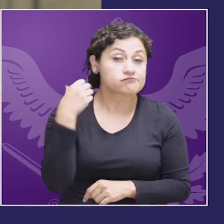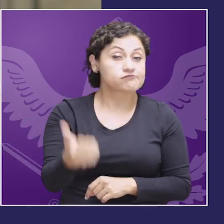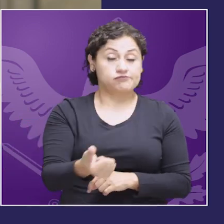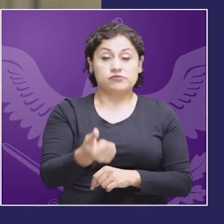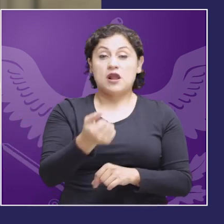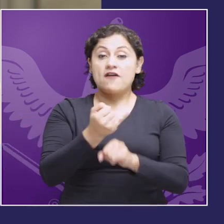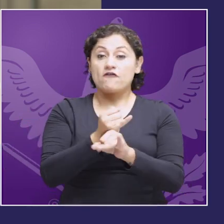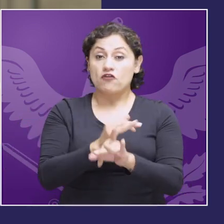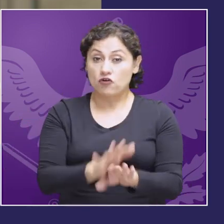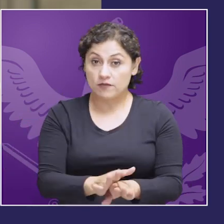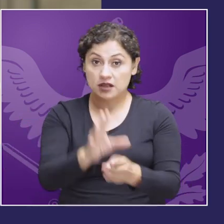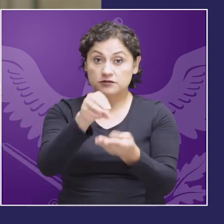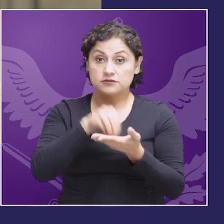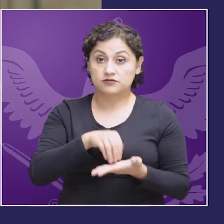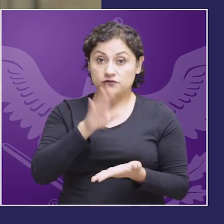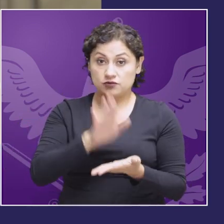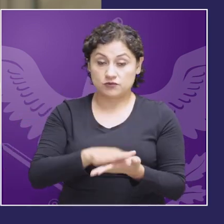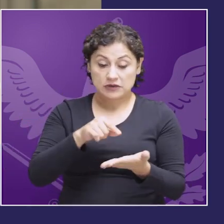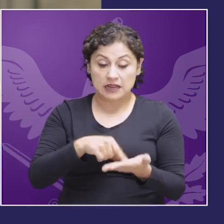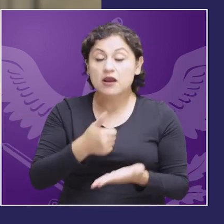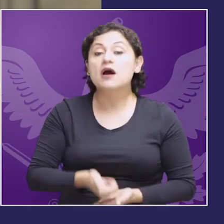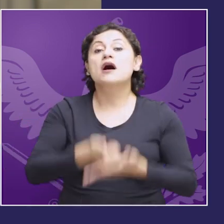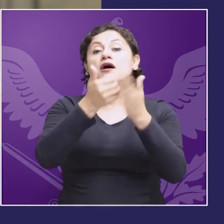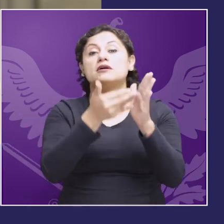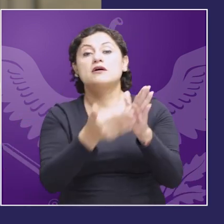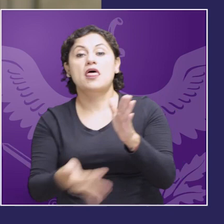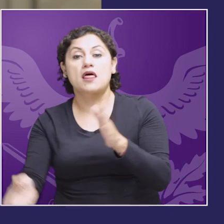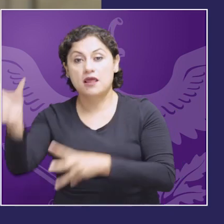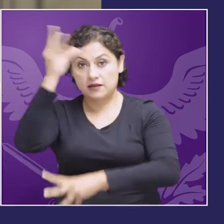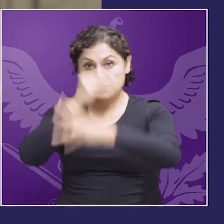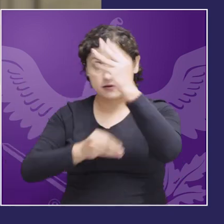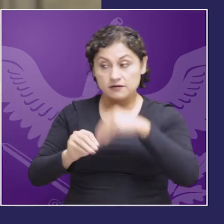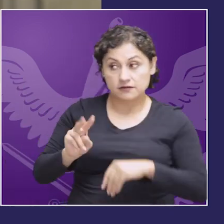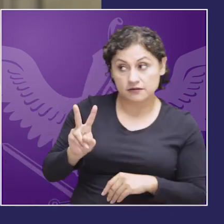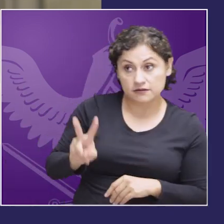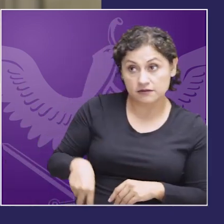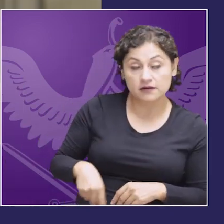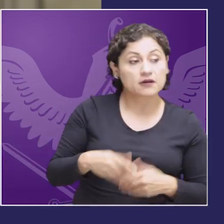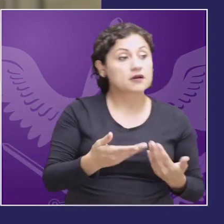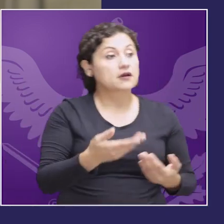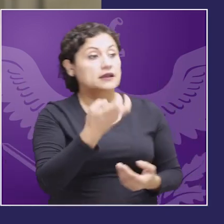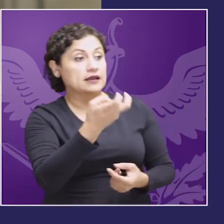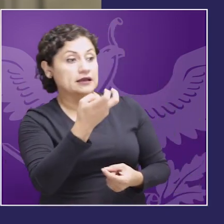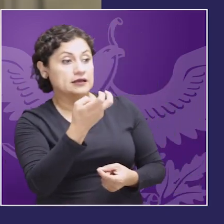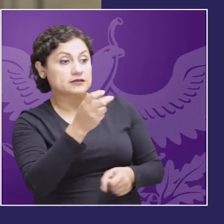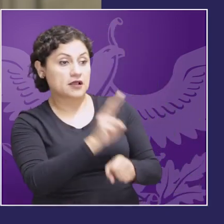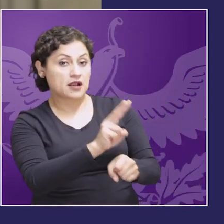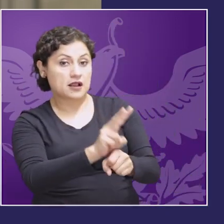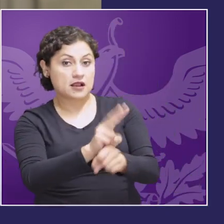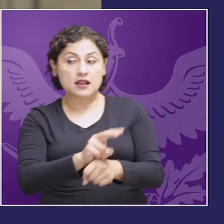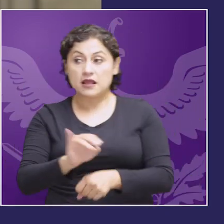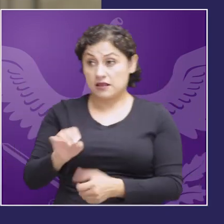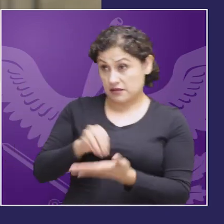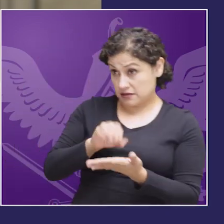es un esfuerzo, el primer esfuerzo, que a la larga es una forma de aprendizaje, ¿no? ¿Sí? ¿Existe? Sí, y todos los indicadores